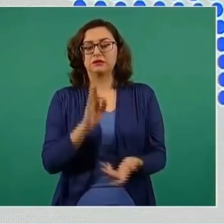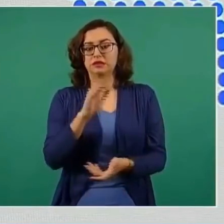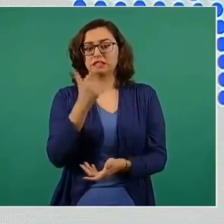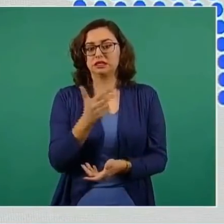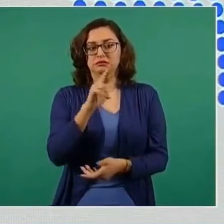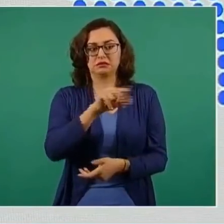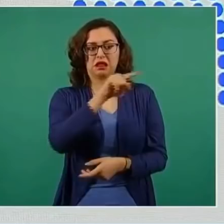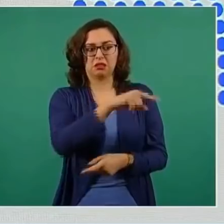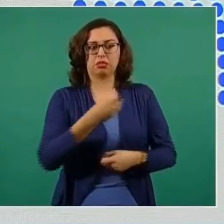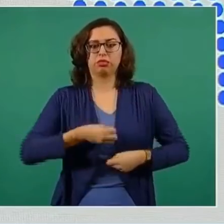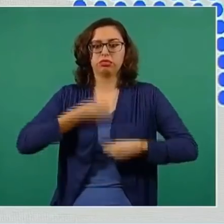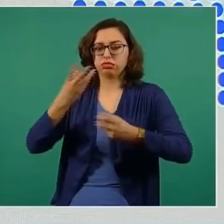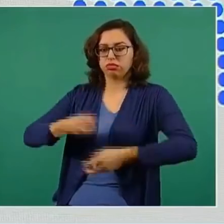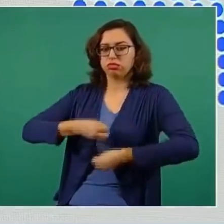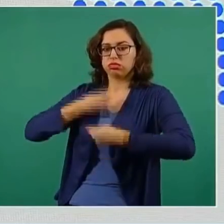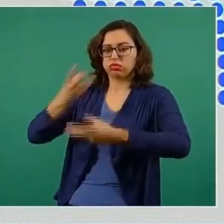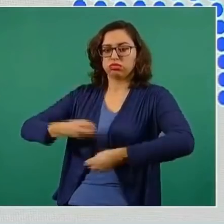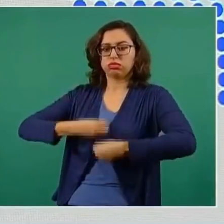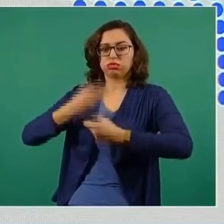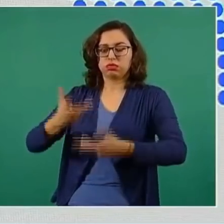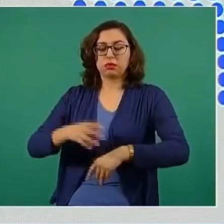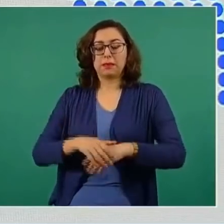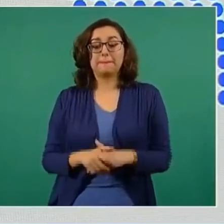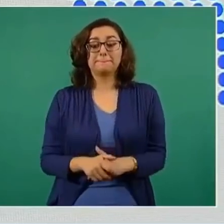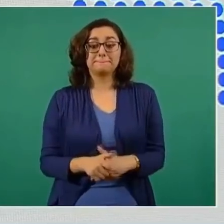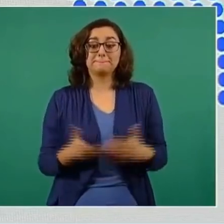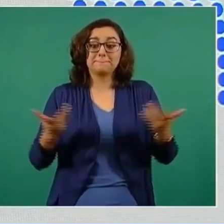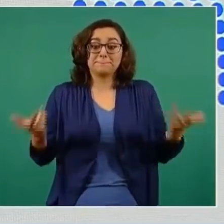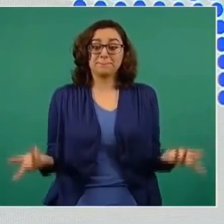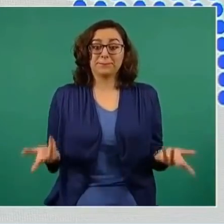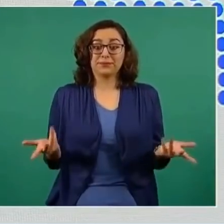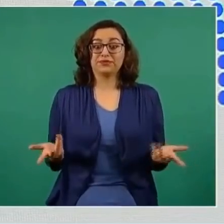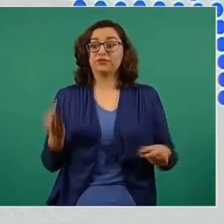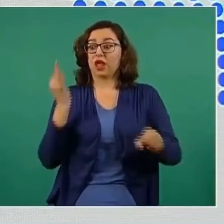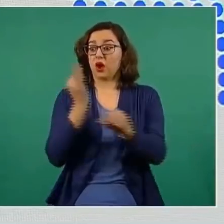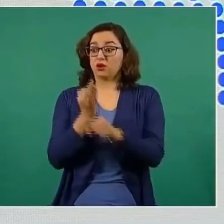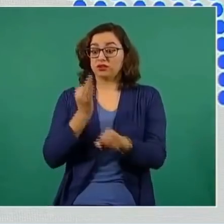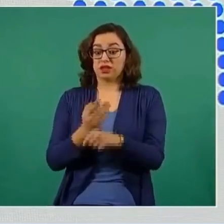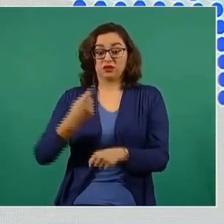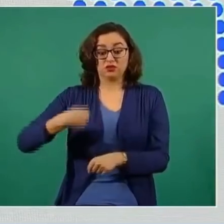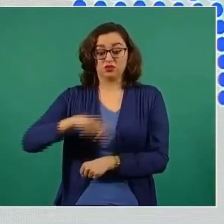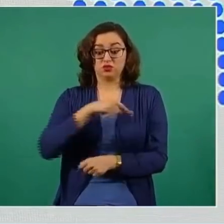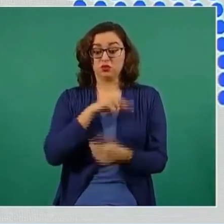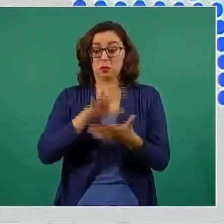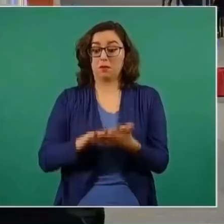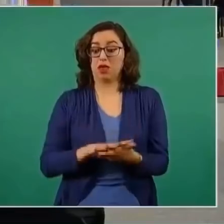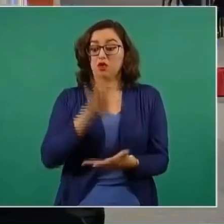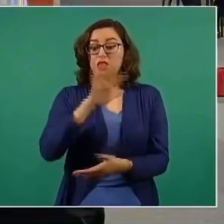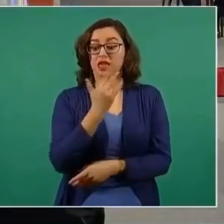la República. Entonces, imagínense lo que nos evita.